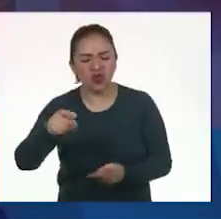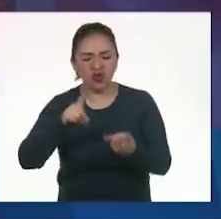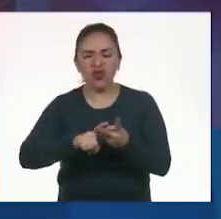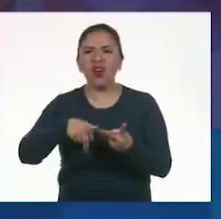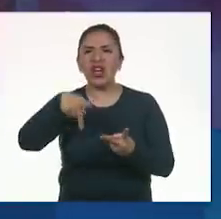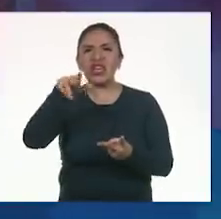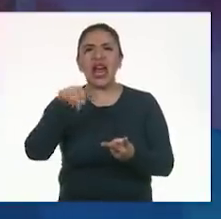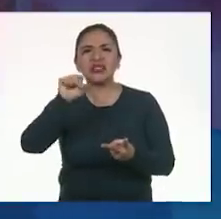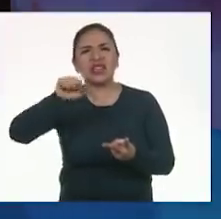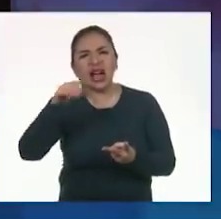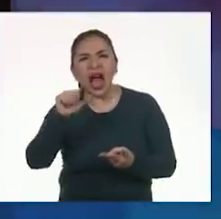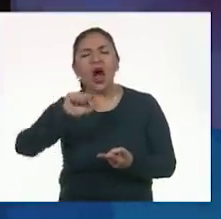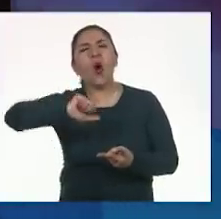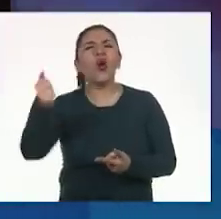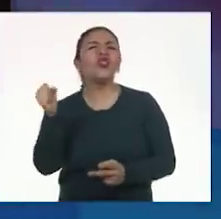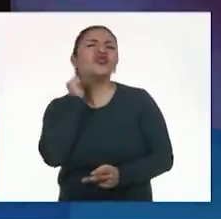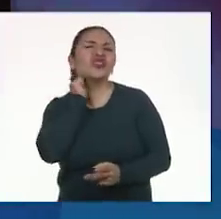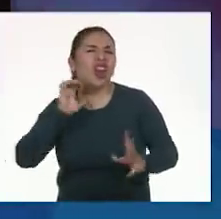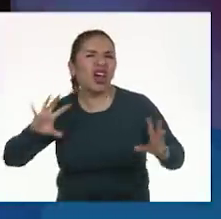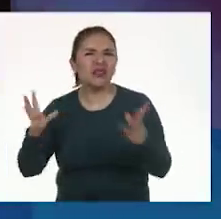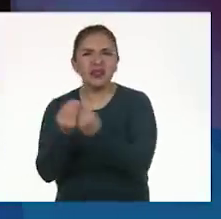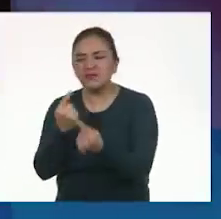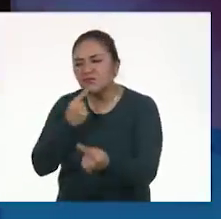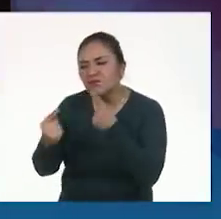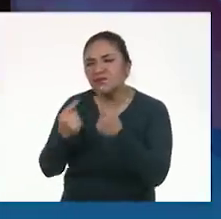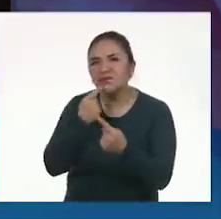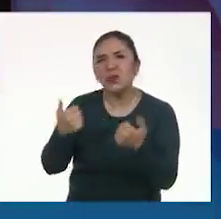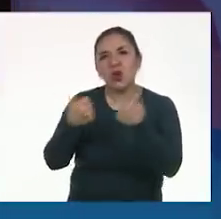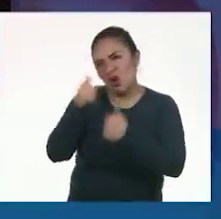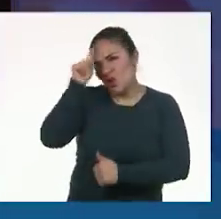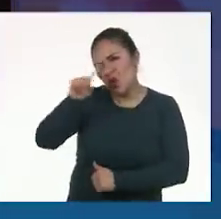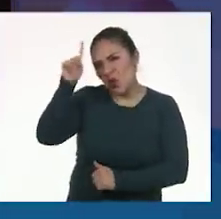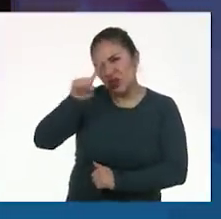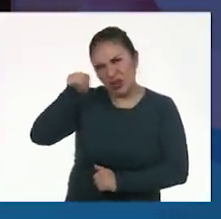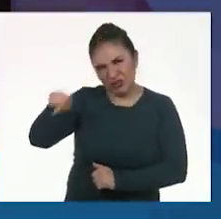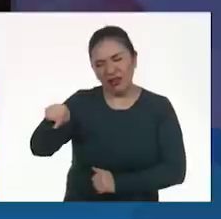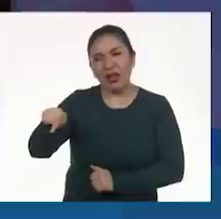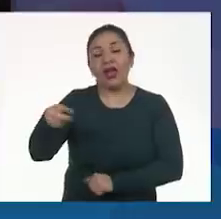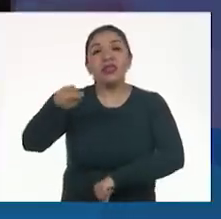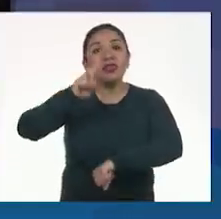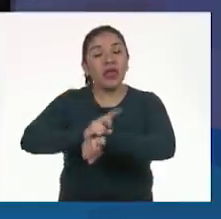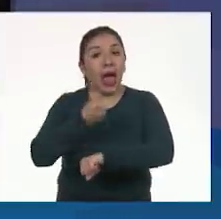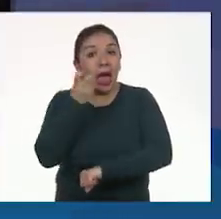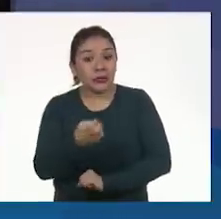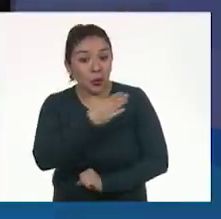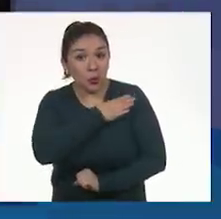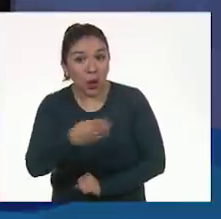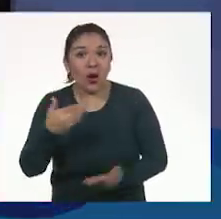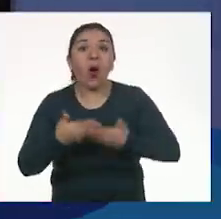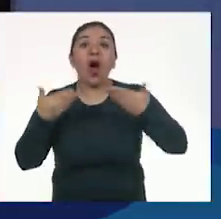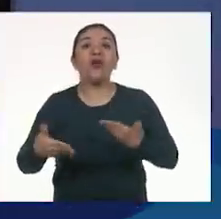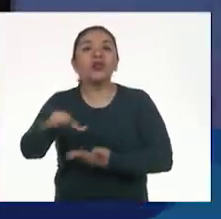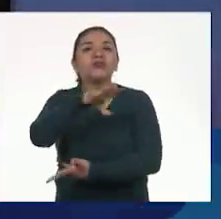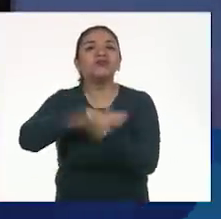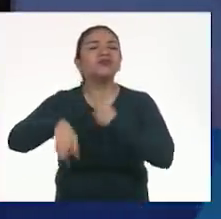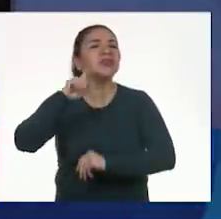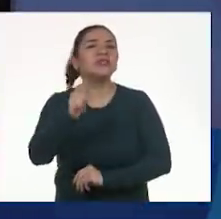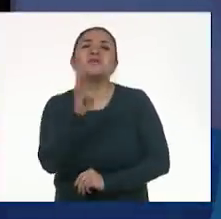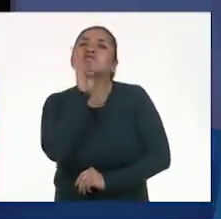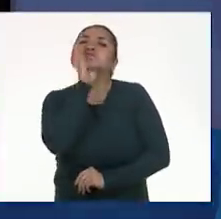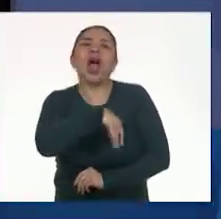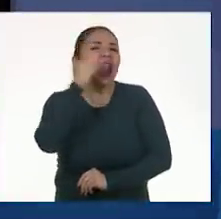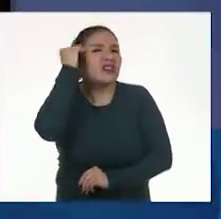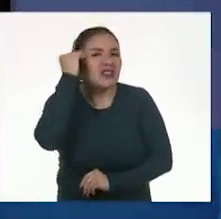y otros senadores que bajo los buenos augurios de los idus de marzo, estos días buenos ahora se convierten en malas